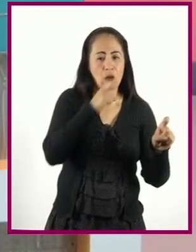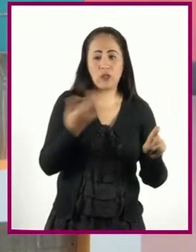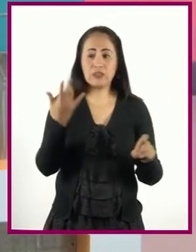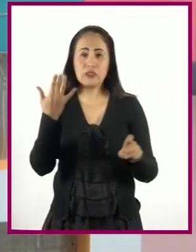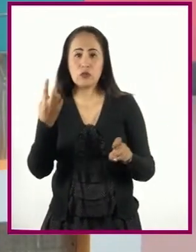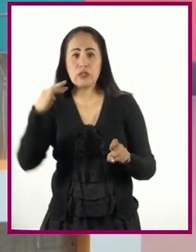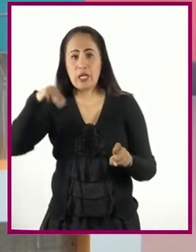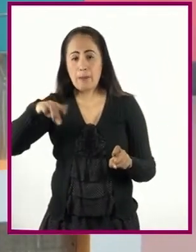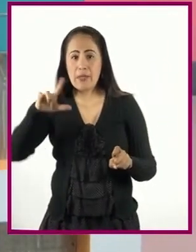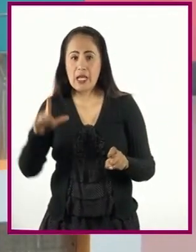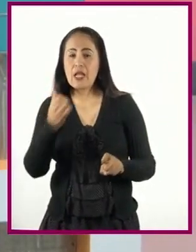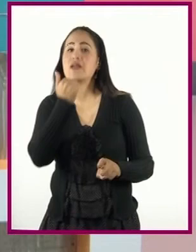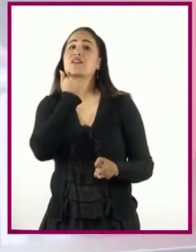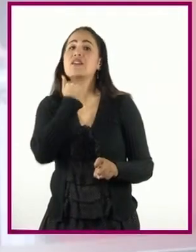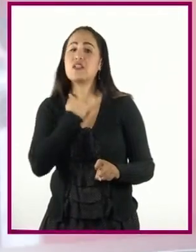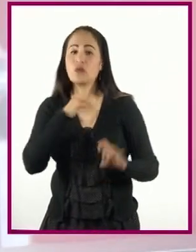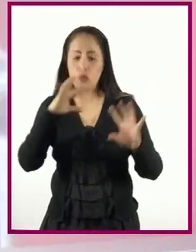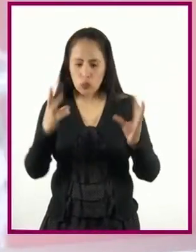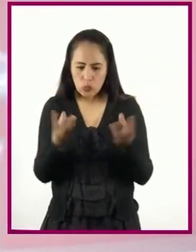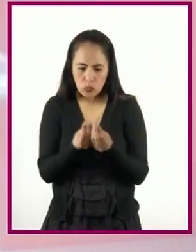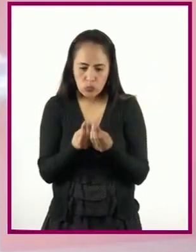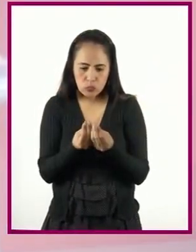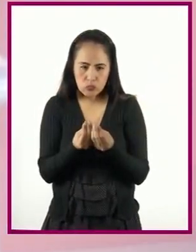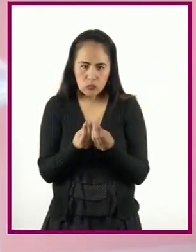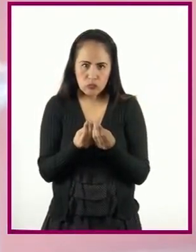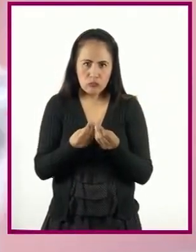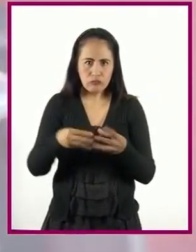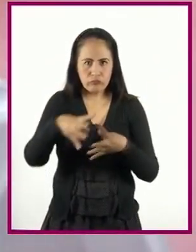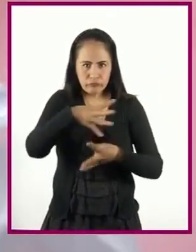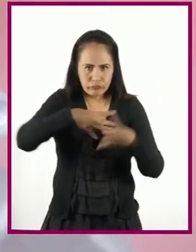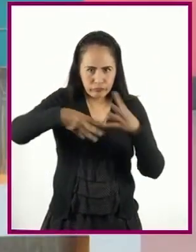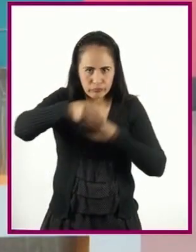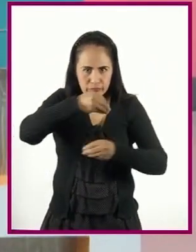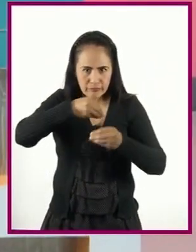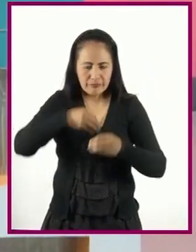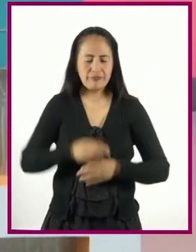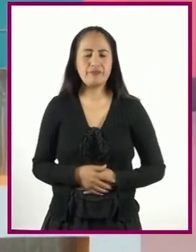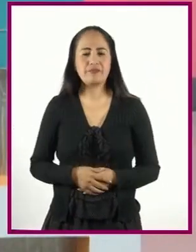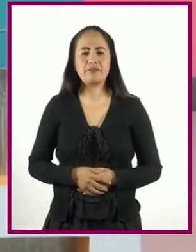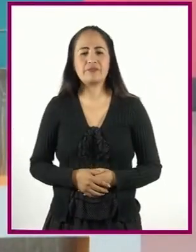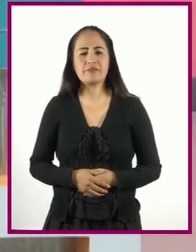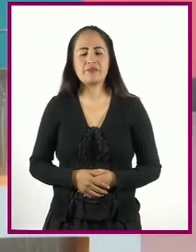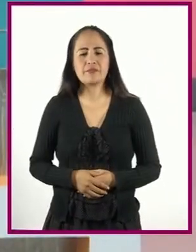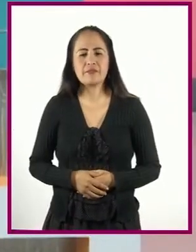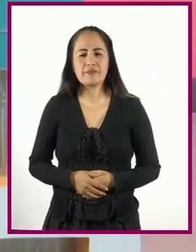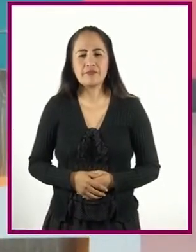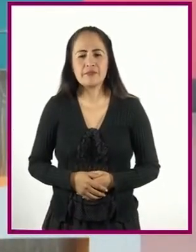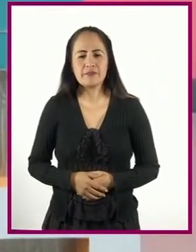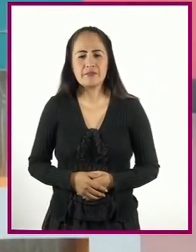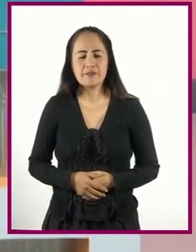alcohol. Ahora sí, ¿los mezclamos? Por favor, maestra.